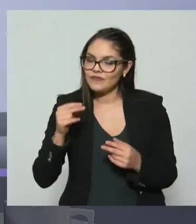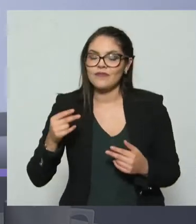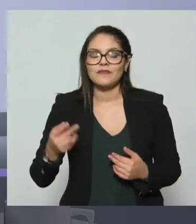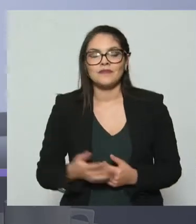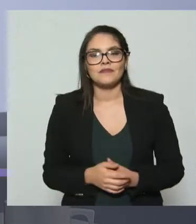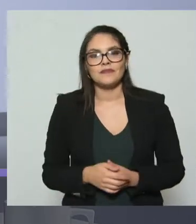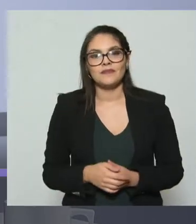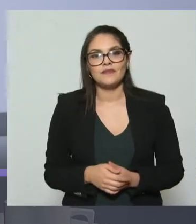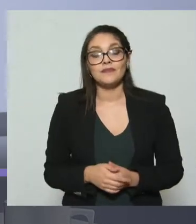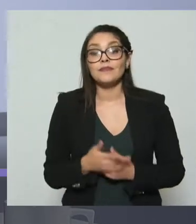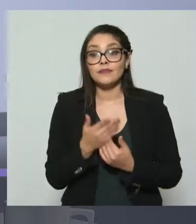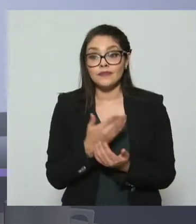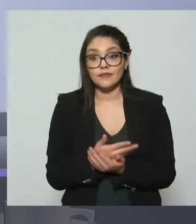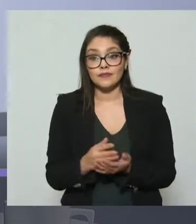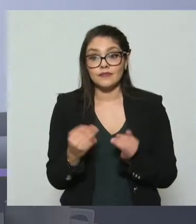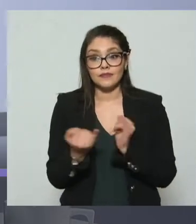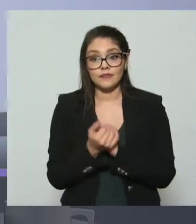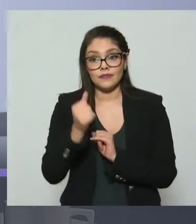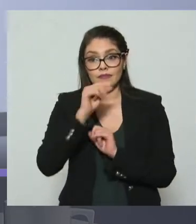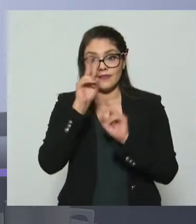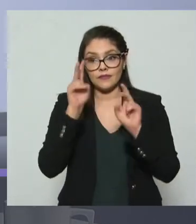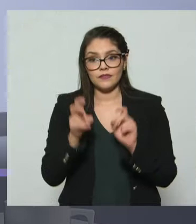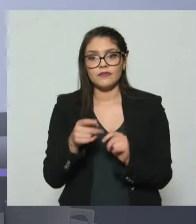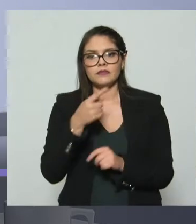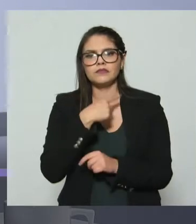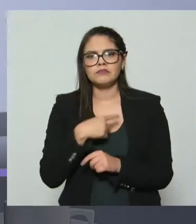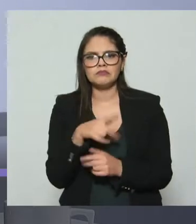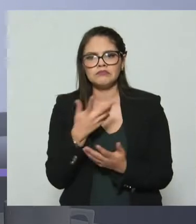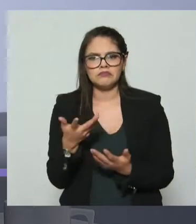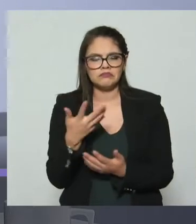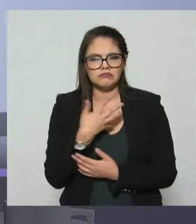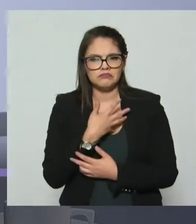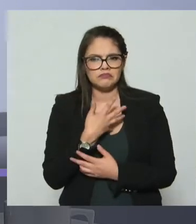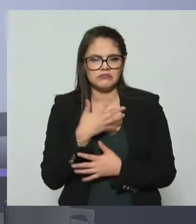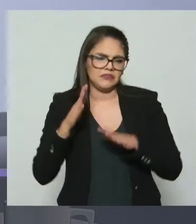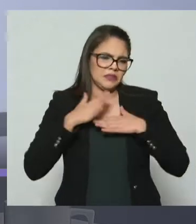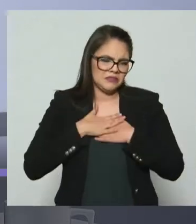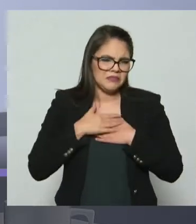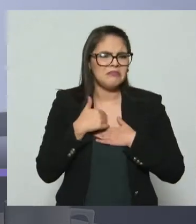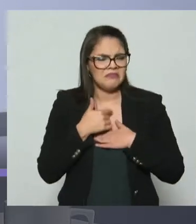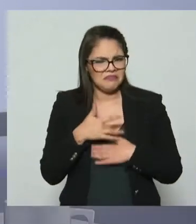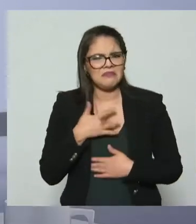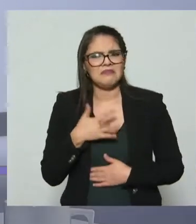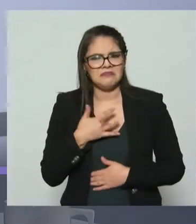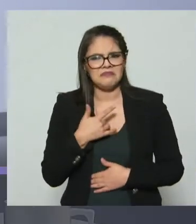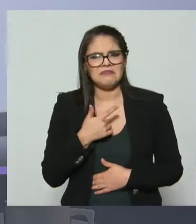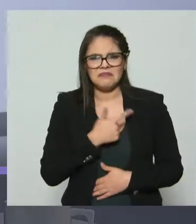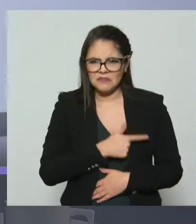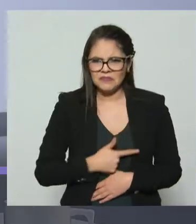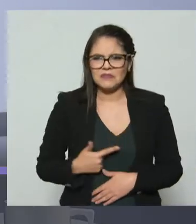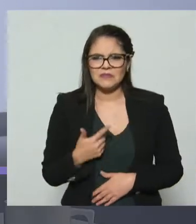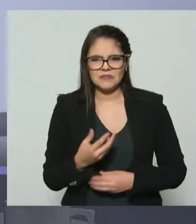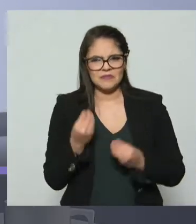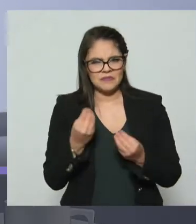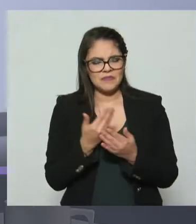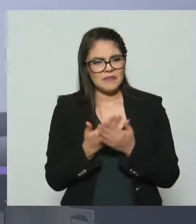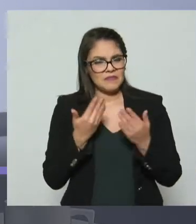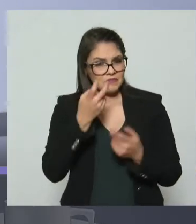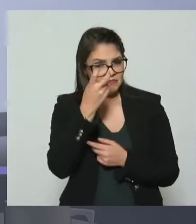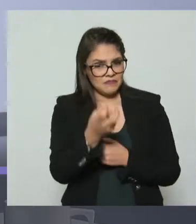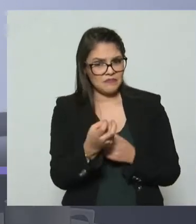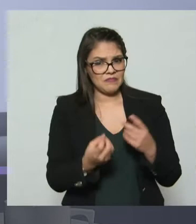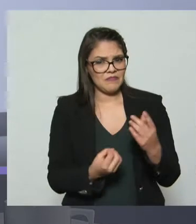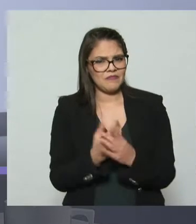Además es un tema que hemos estado, bueno, por mi parte he estado disfrutando mucho esta legislatura, porque